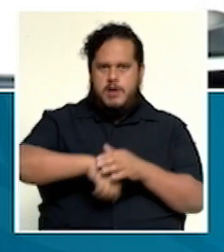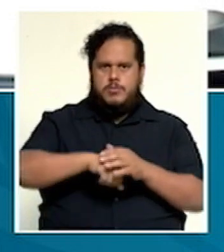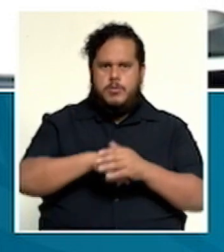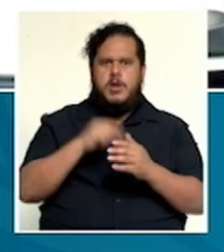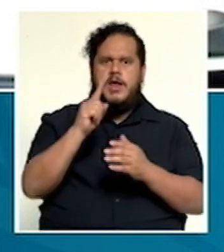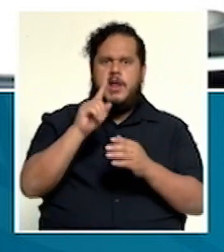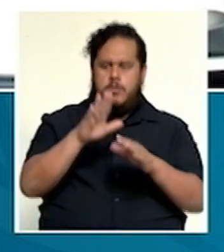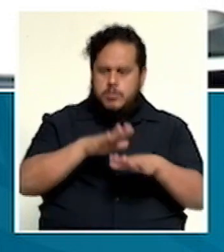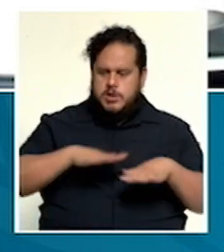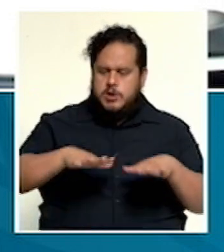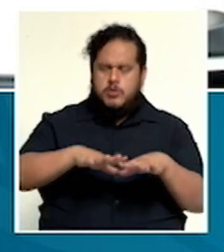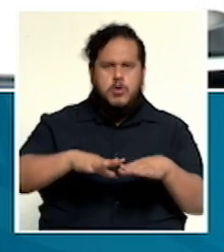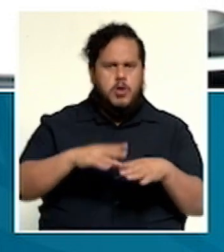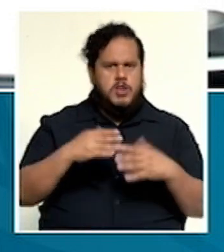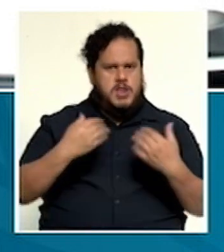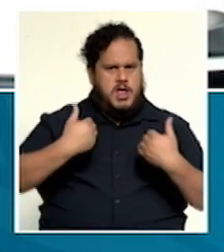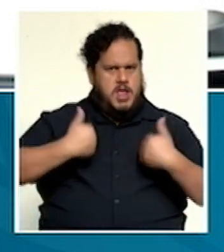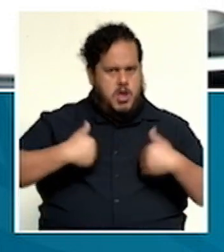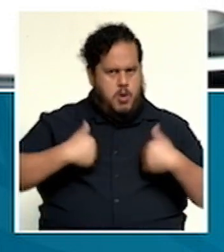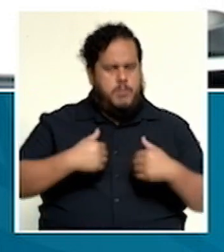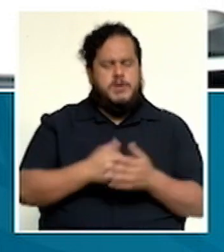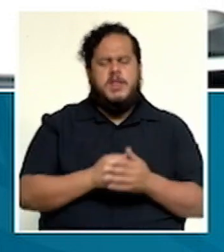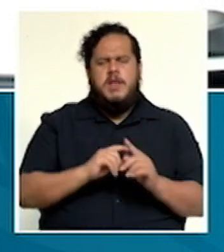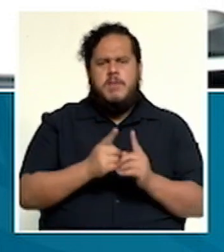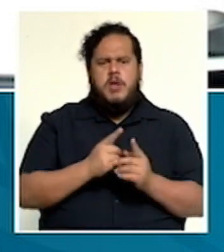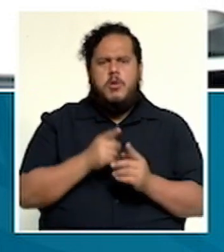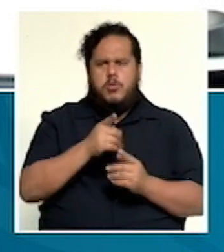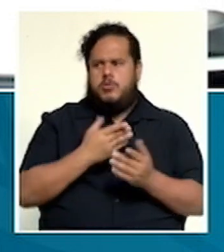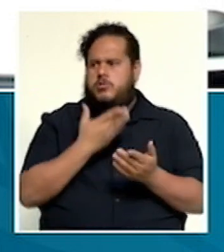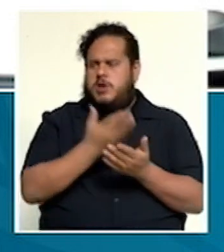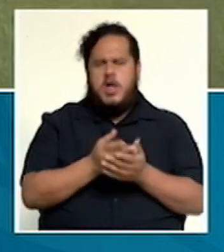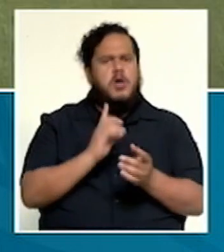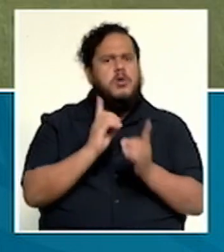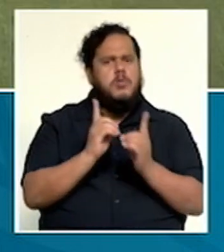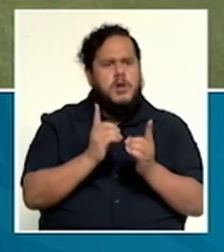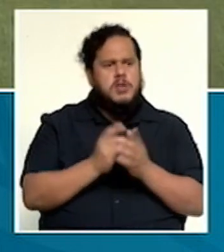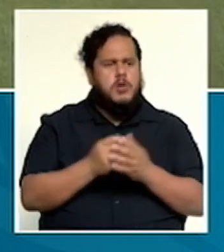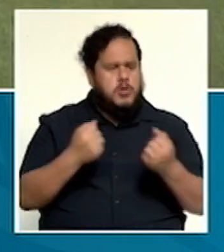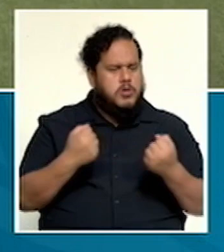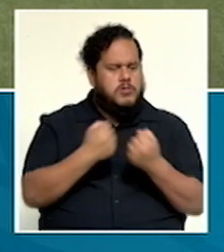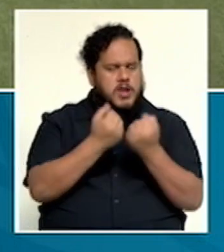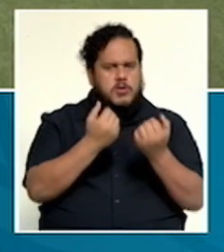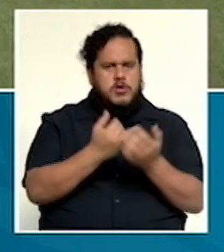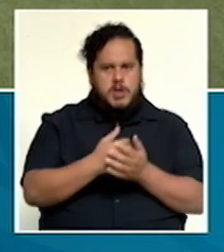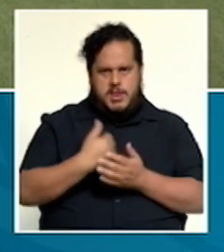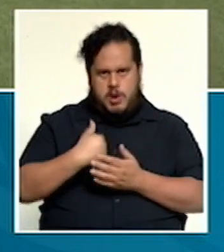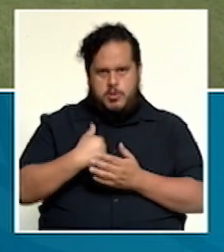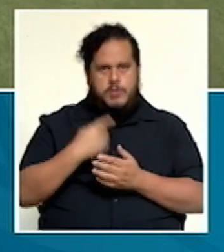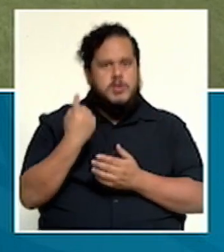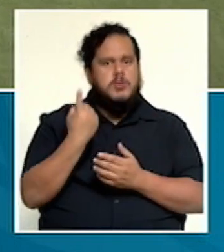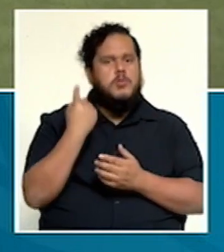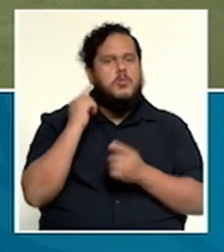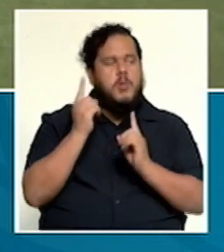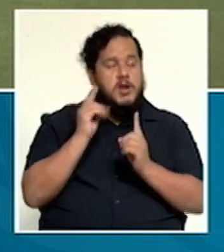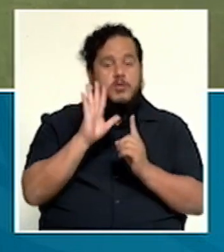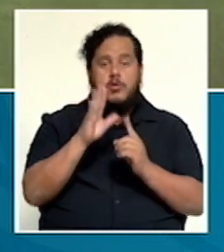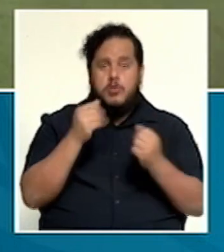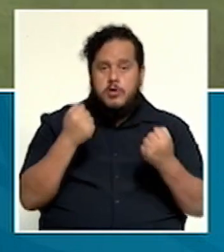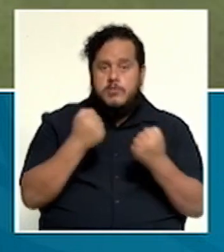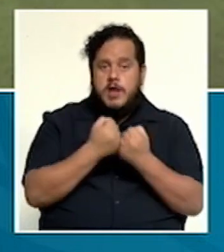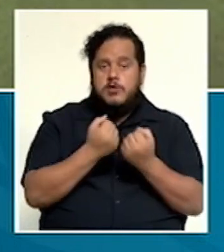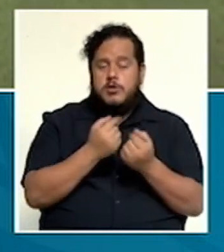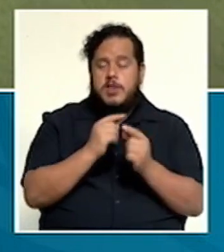masculino. Ahora, con su llegada, ¿cuáles son los retos y los desafíos que ve para su gestión en lo deportivo,